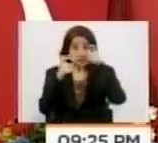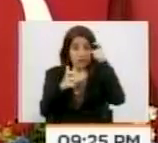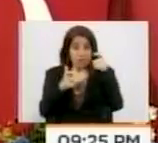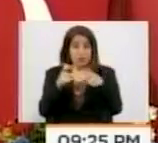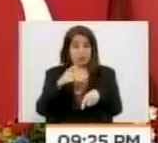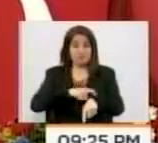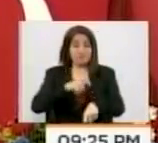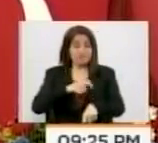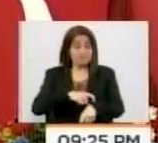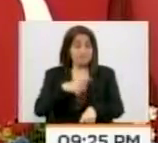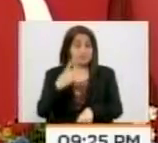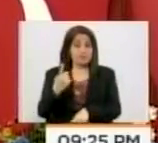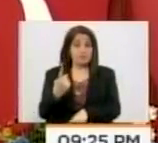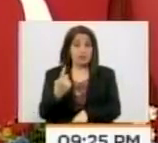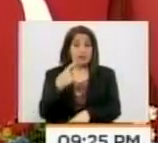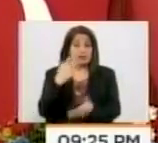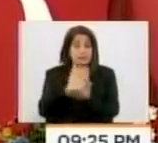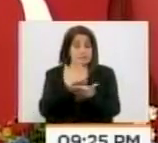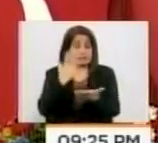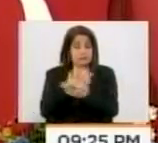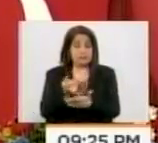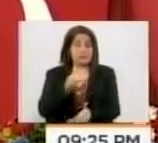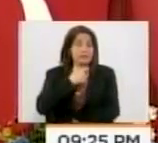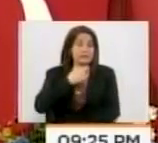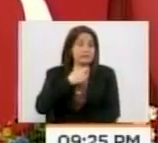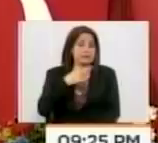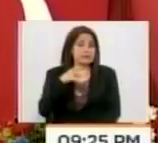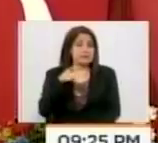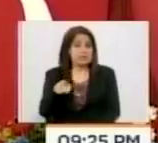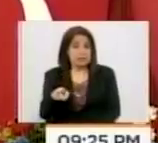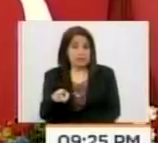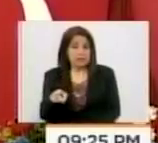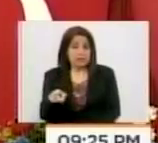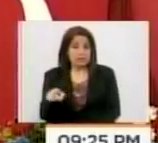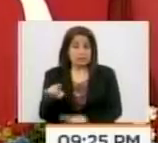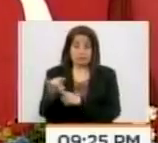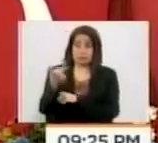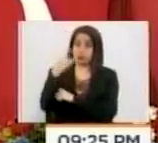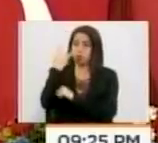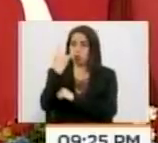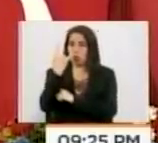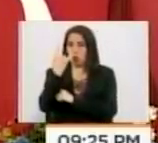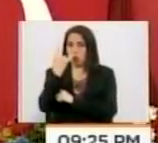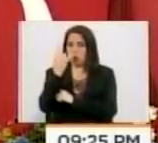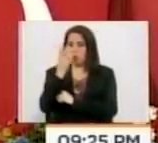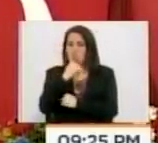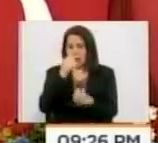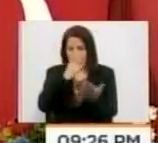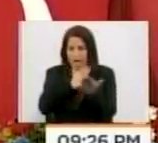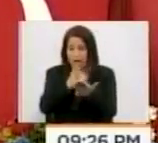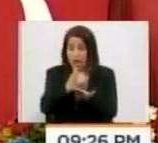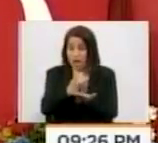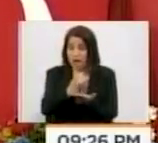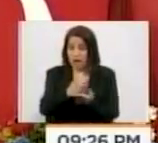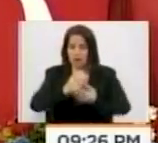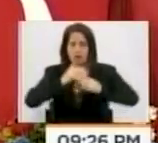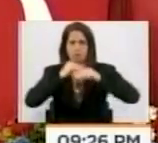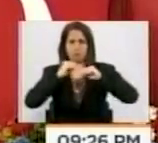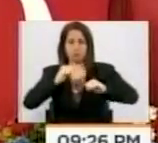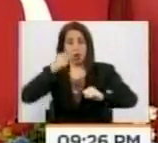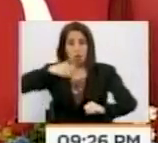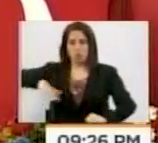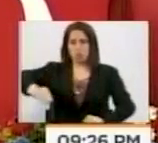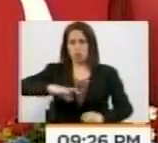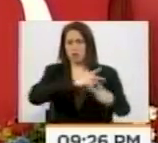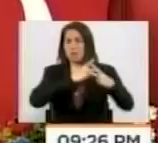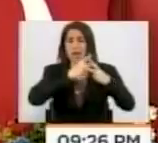pulso permanente entre la cobardía, la traición, la deslealtad, se impuso la valentía de un pueblo que no tenía